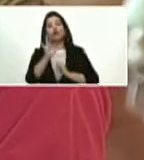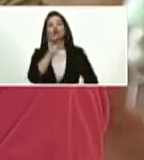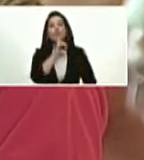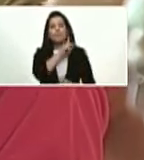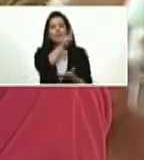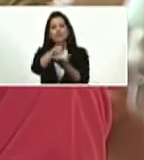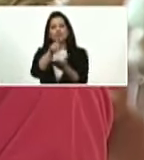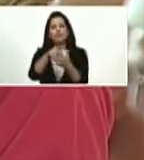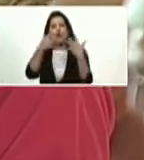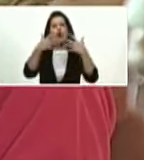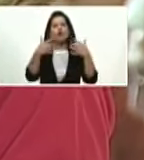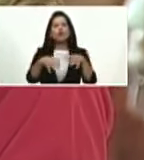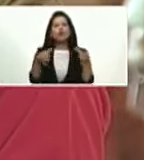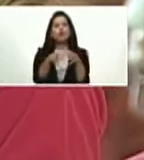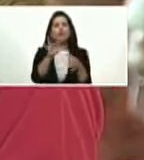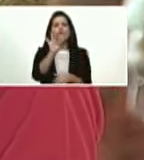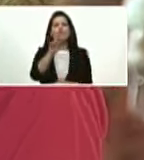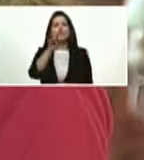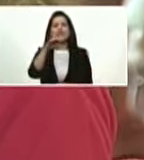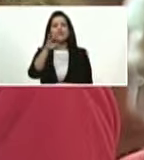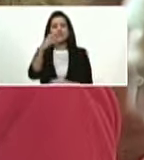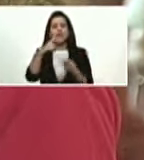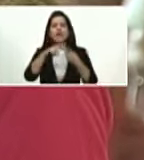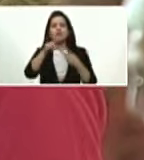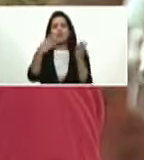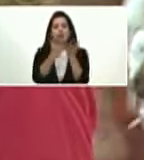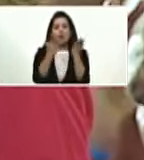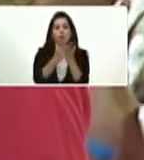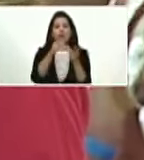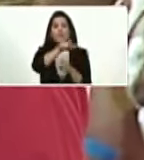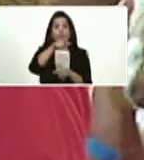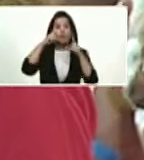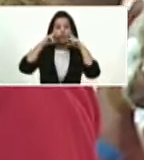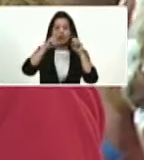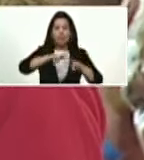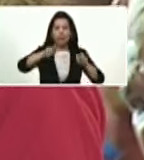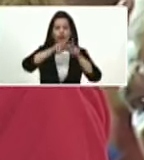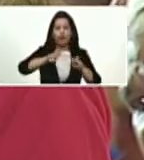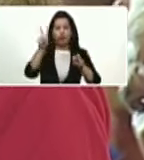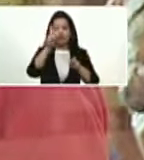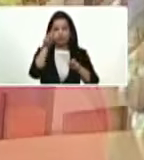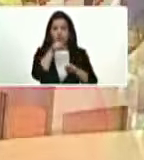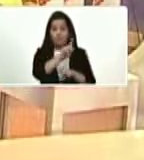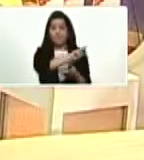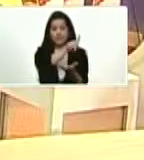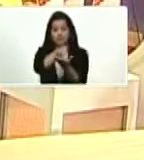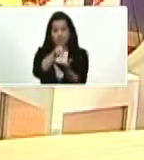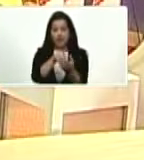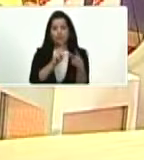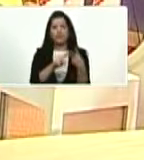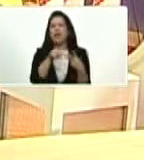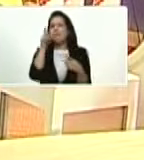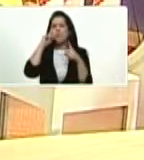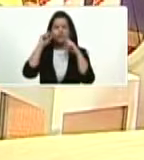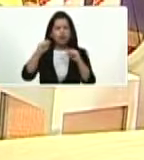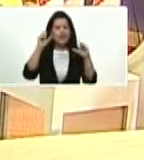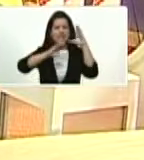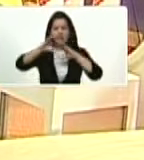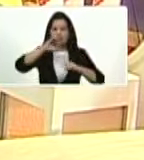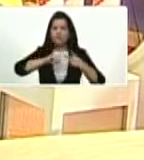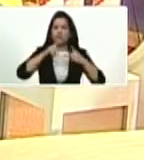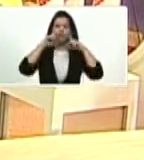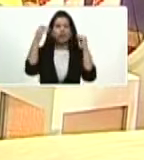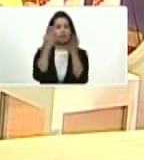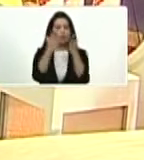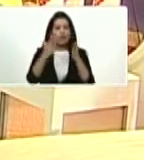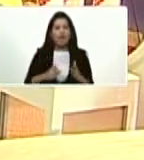Colegio de Innovadores Investigadores y Tecnólogos de Venezuela. Todos los científicos, investigadores, estudiantes,